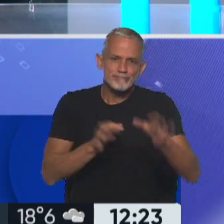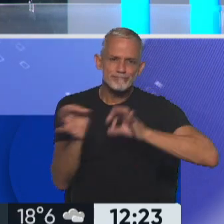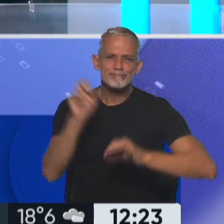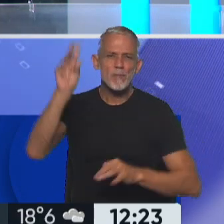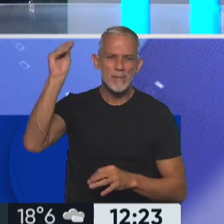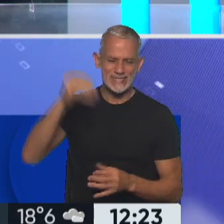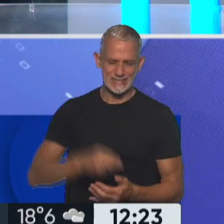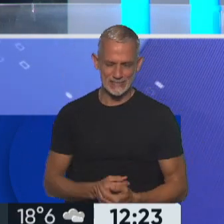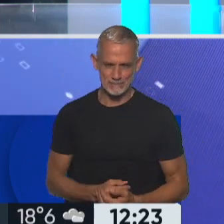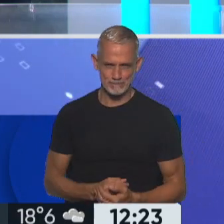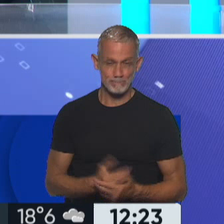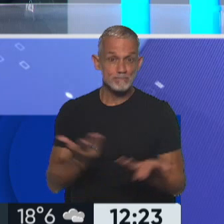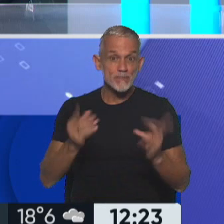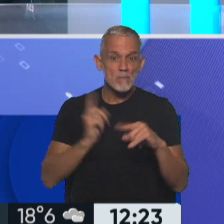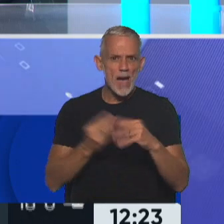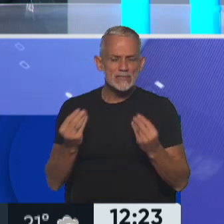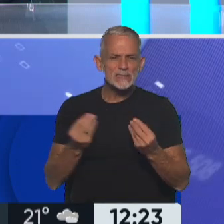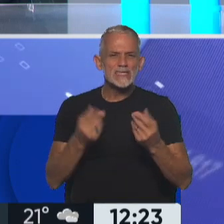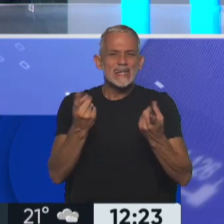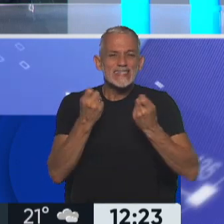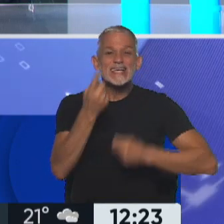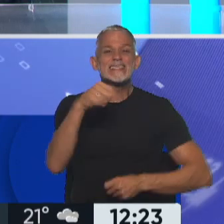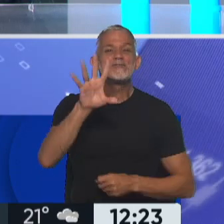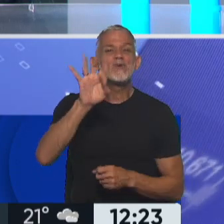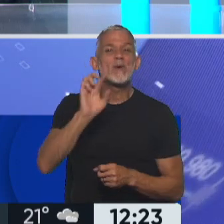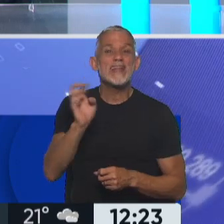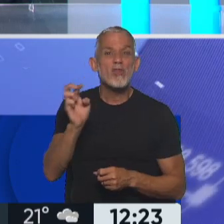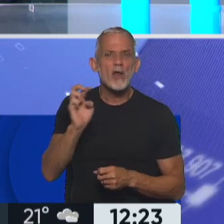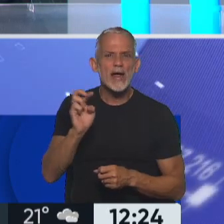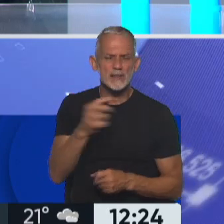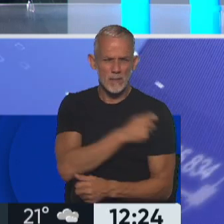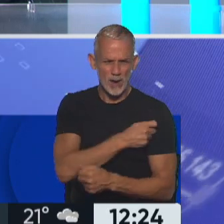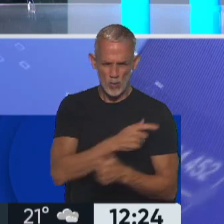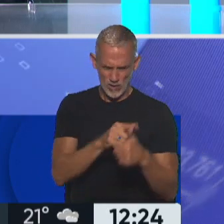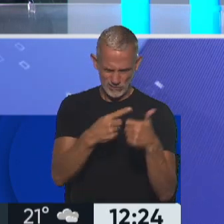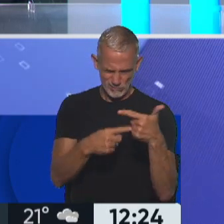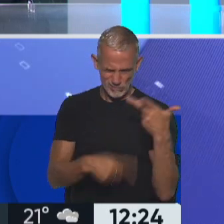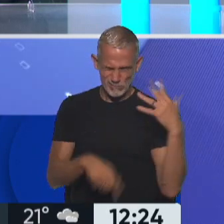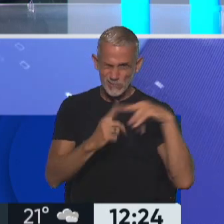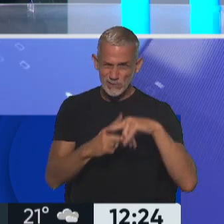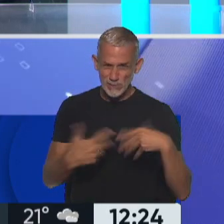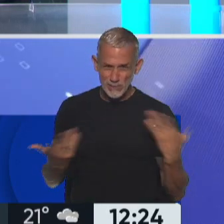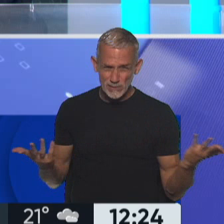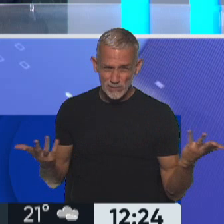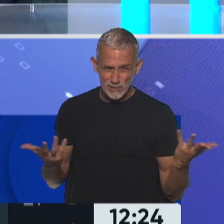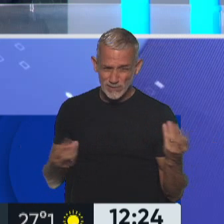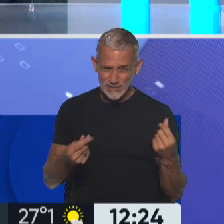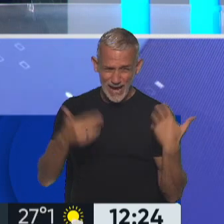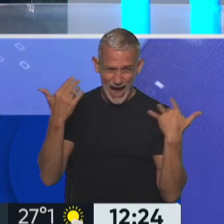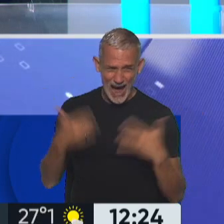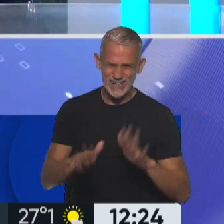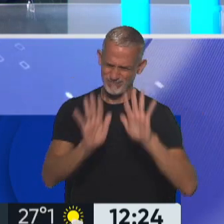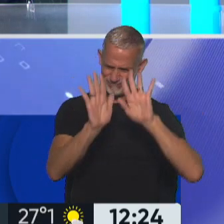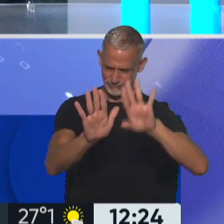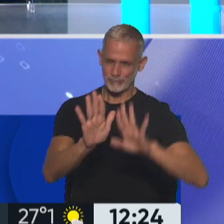en Brasil. Además, vos vas a necesitar $150 para vacunarte. Entonces estamos hablando de un presupuesto que no tiene ningún sentido. Entonces yo lo que